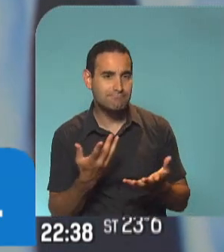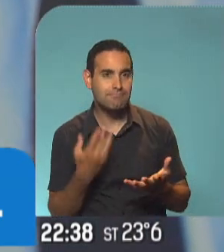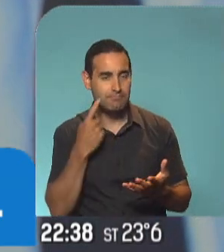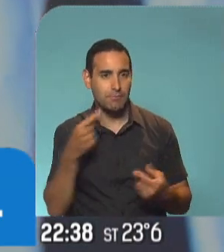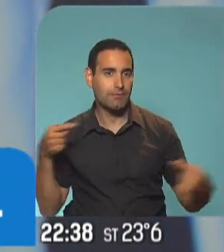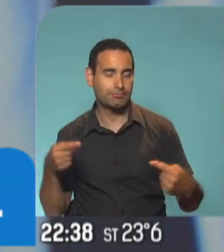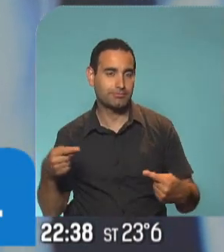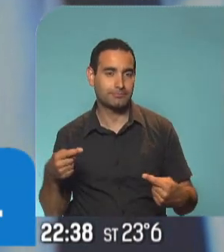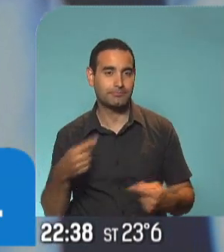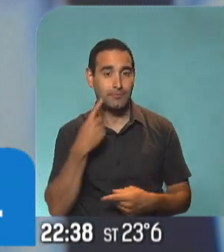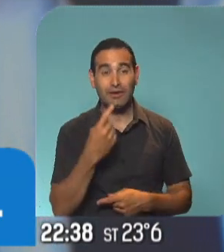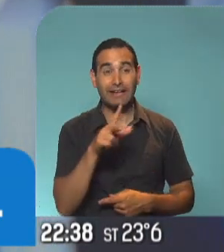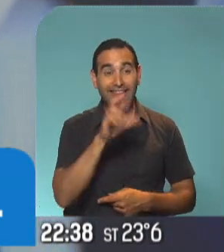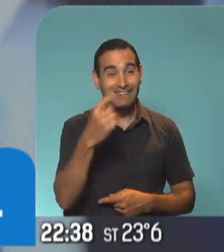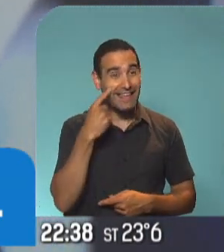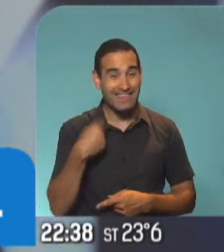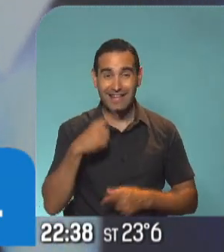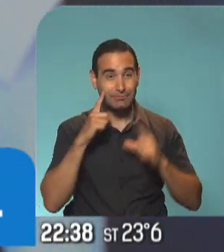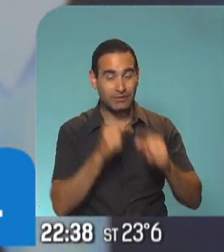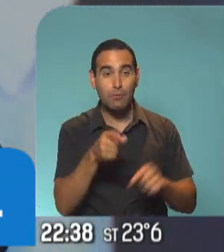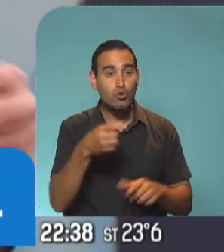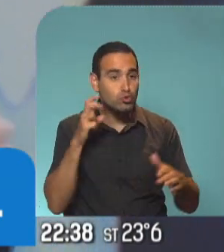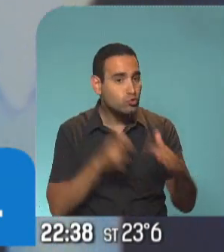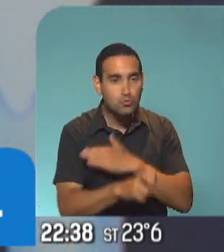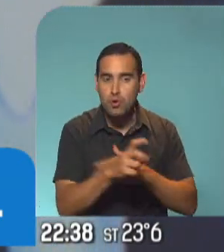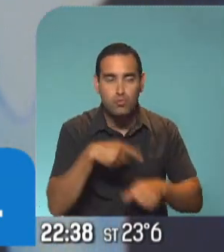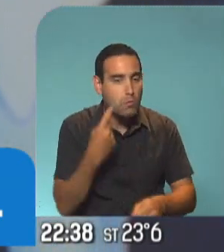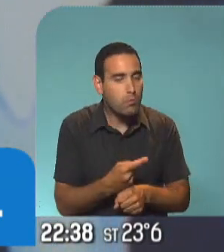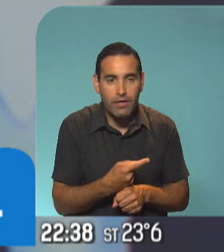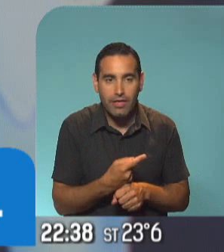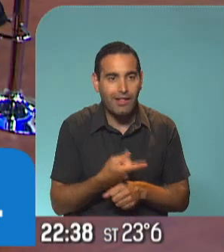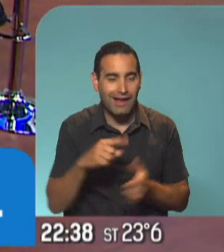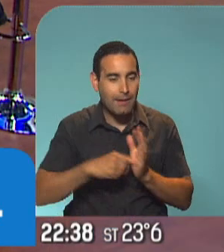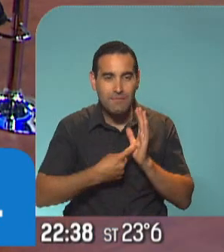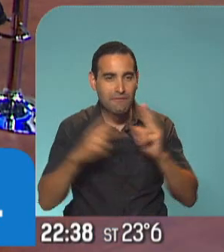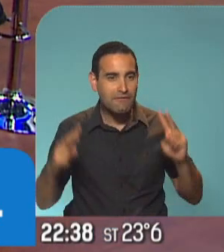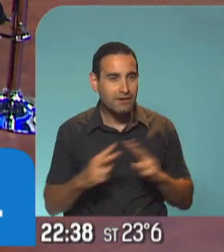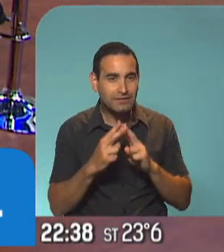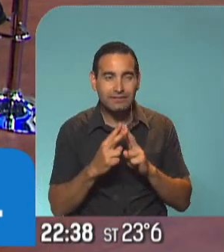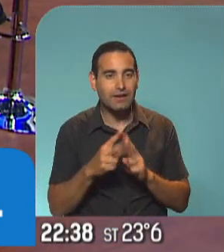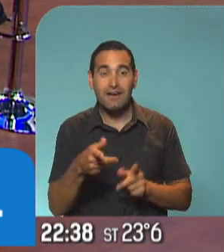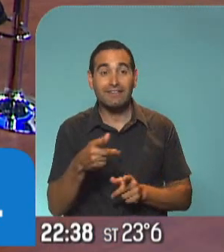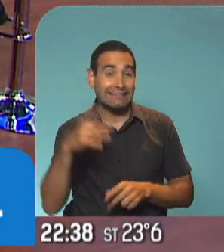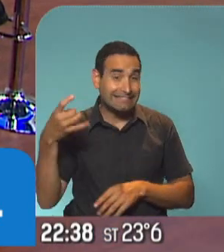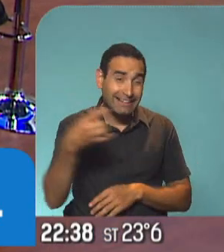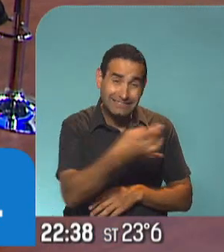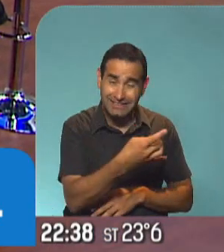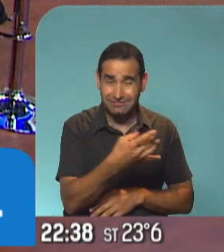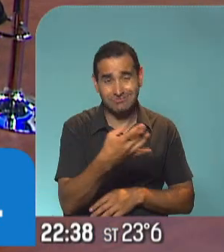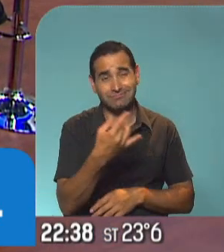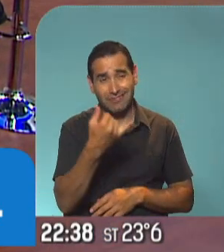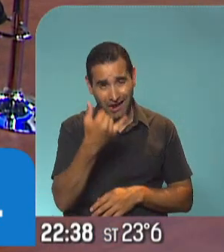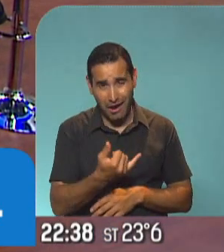sentido. Vos tenés hace más de 30 días que no podés tomarte un subte. Correcto. En la capital de Francia. Los trenes